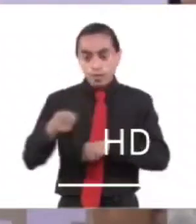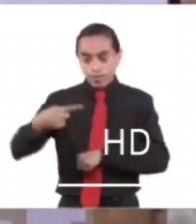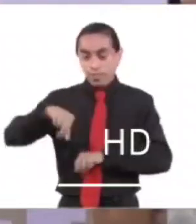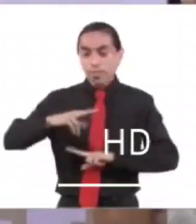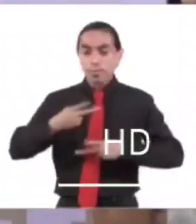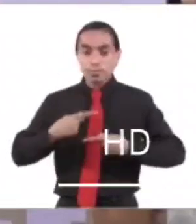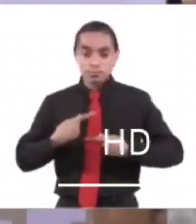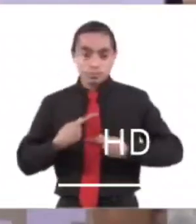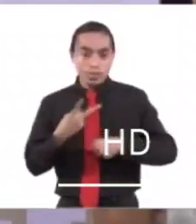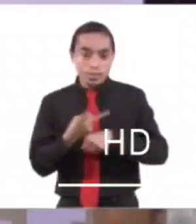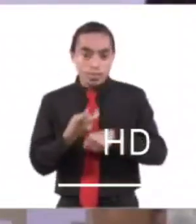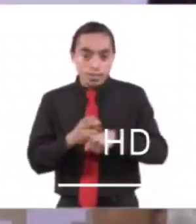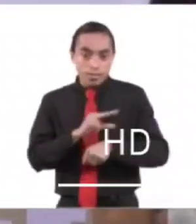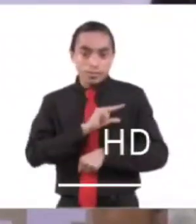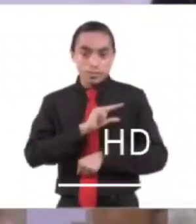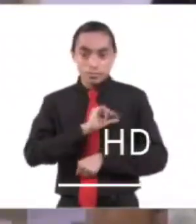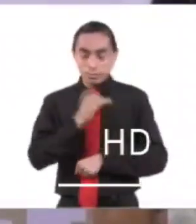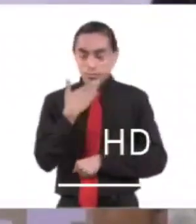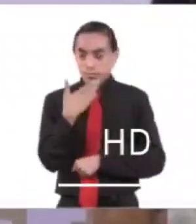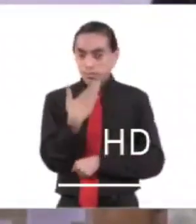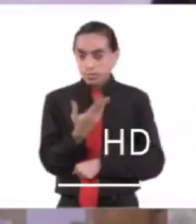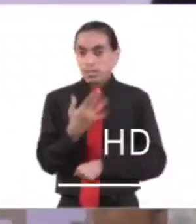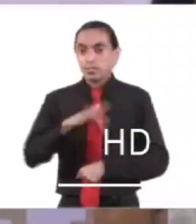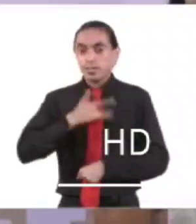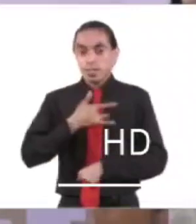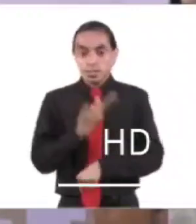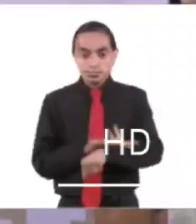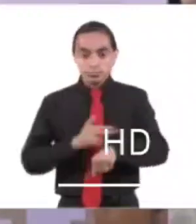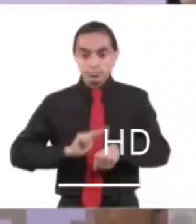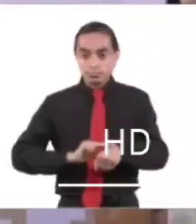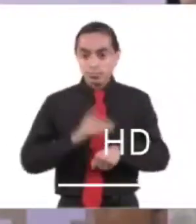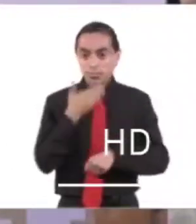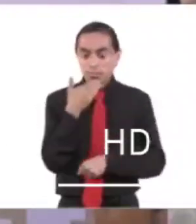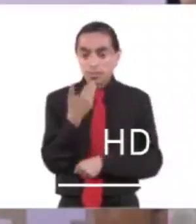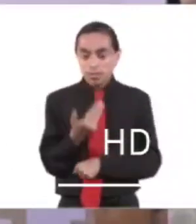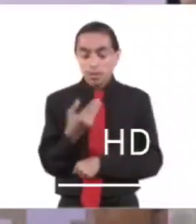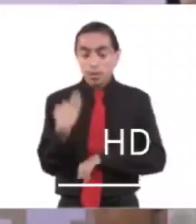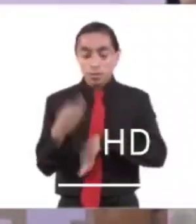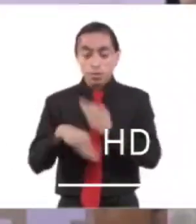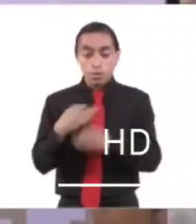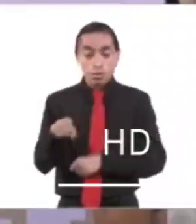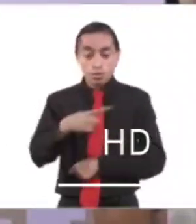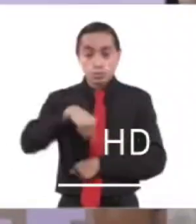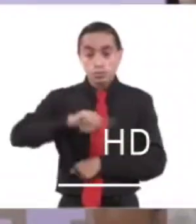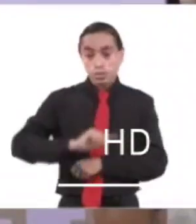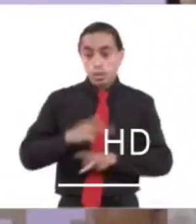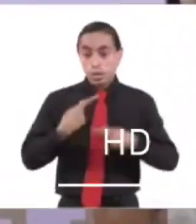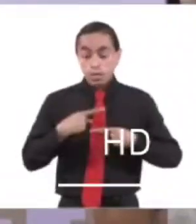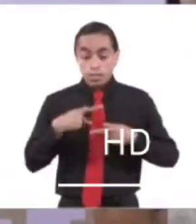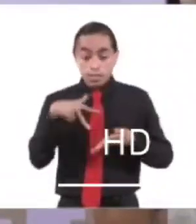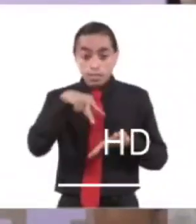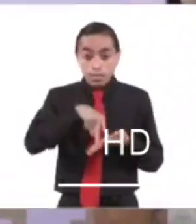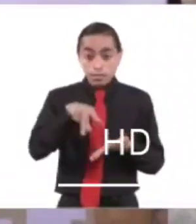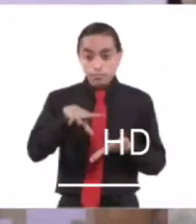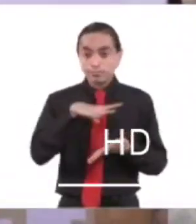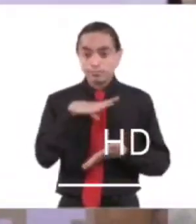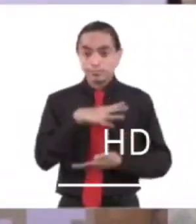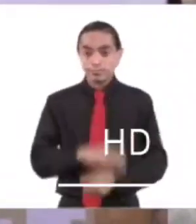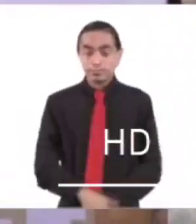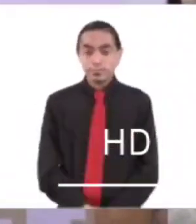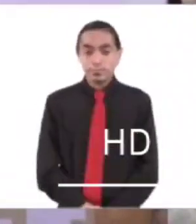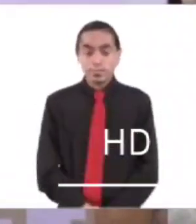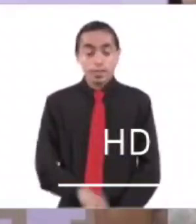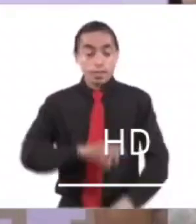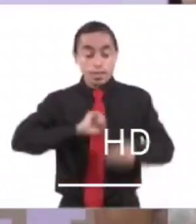de primera que nos sentimos bien honrados, todas y todos ustedes presentes en este pilar. Este